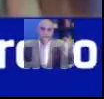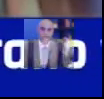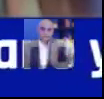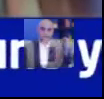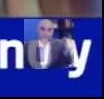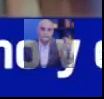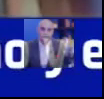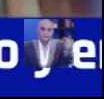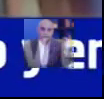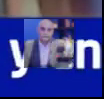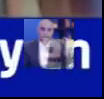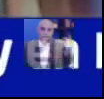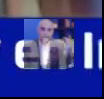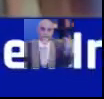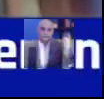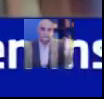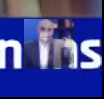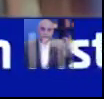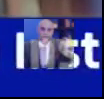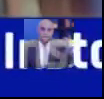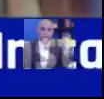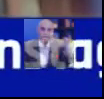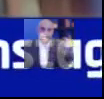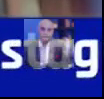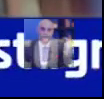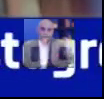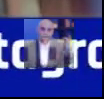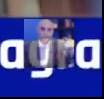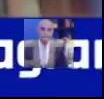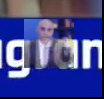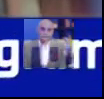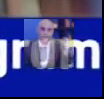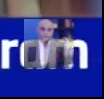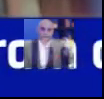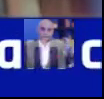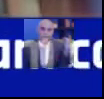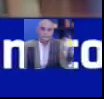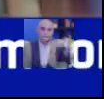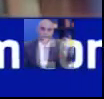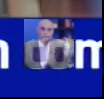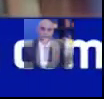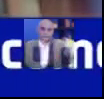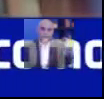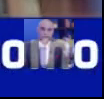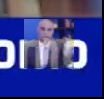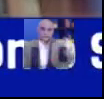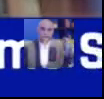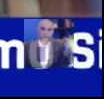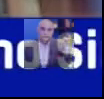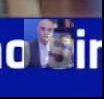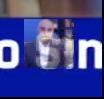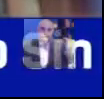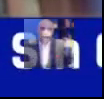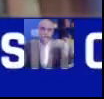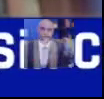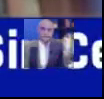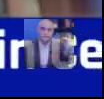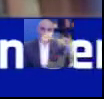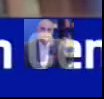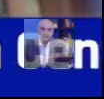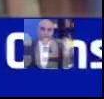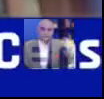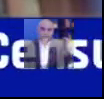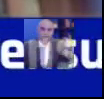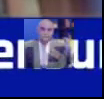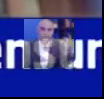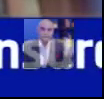decirle al Poder Ejecutivo ni puede estar por encima de sus propias atribuciones constitucionales. Entonces, lo que dijo ayer la Corte